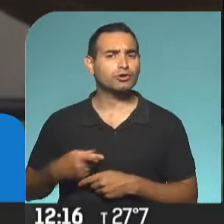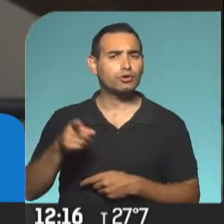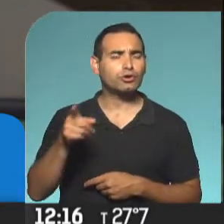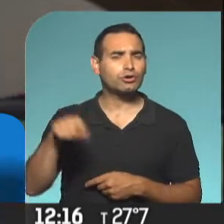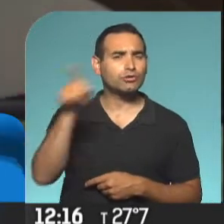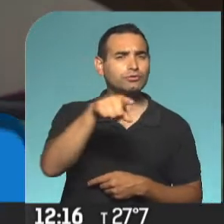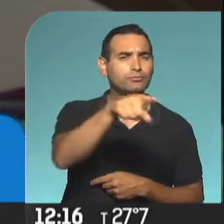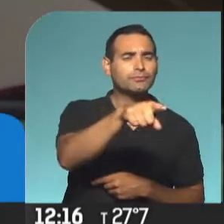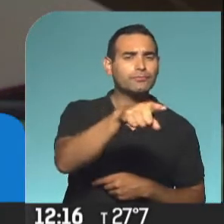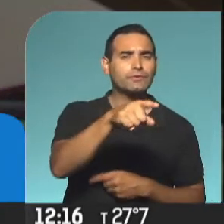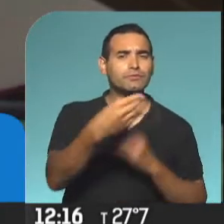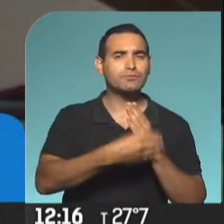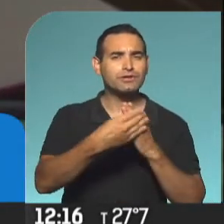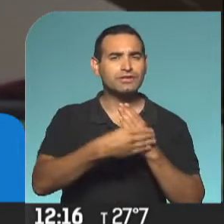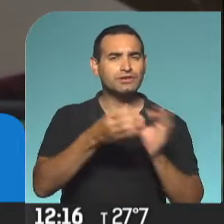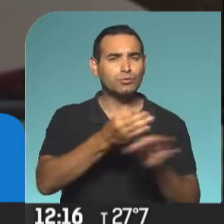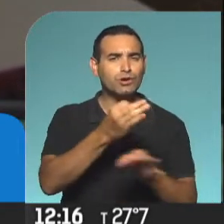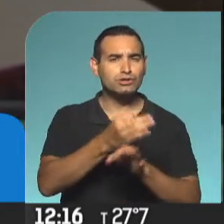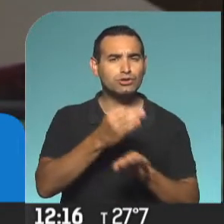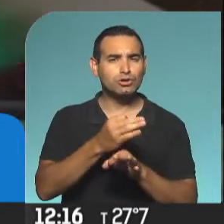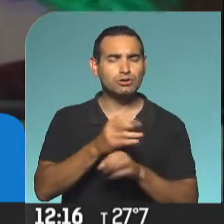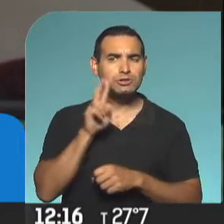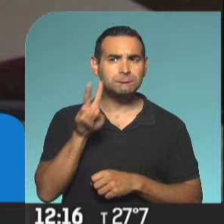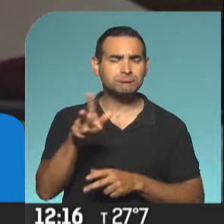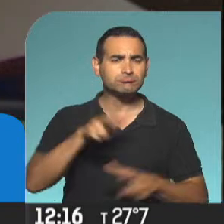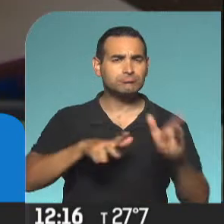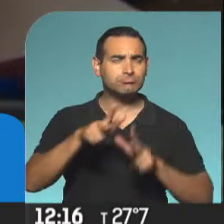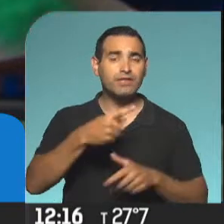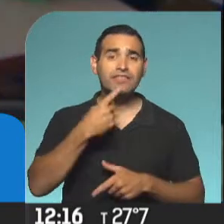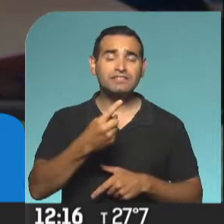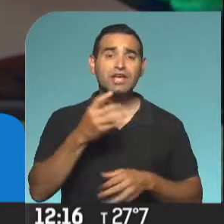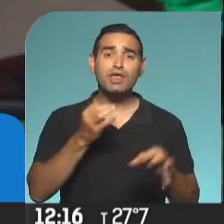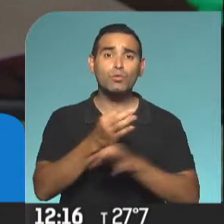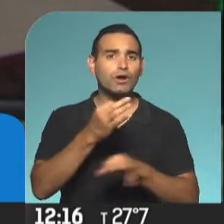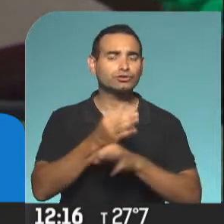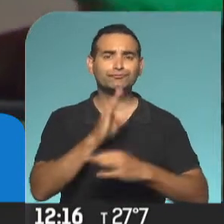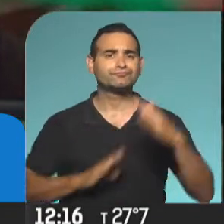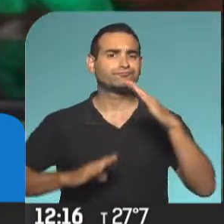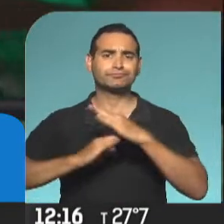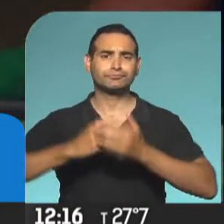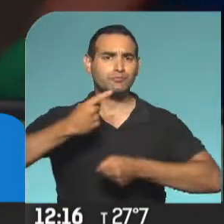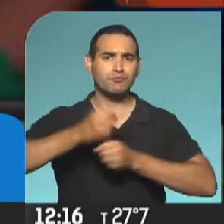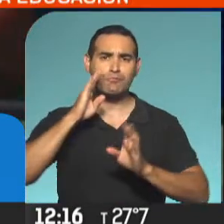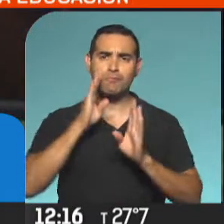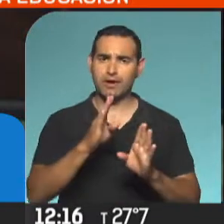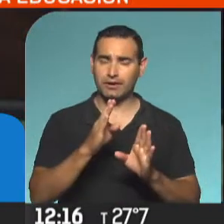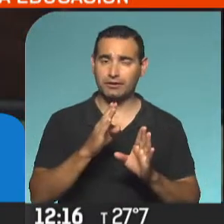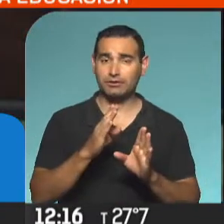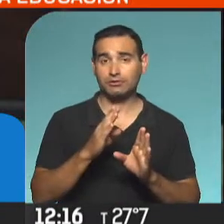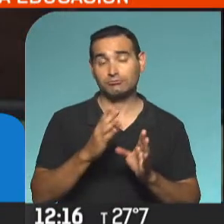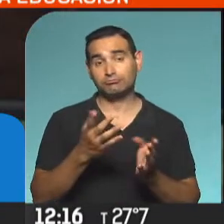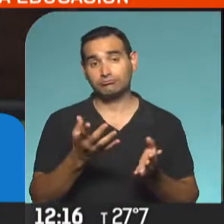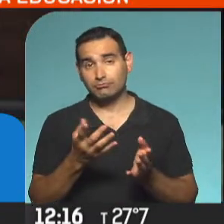escuchaba a la ministra de Educación y dicen que la educación, sí, es central y es prioritaria en su gobierno. Digo,